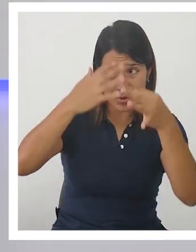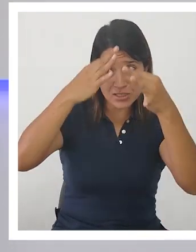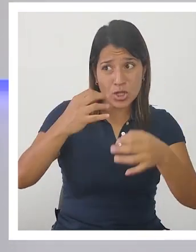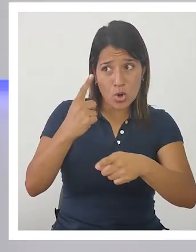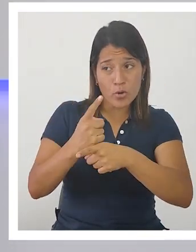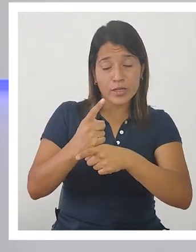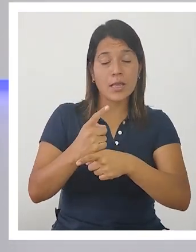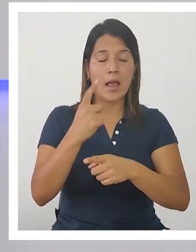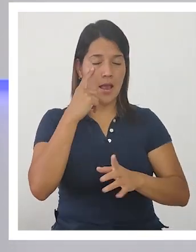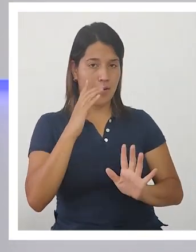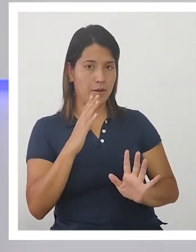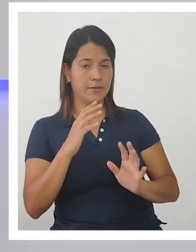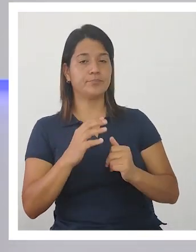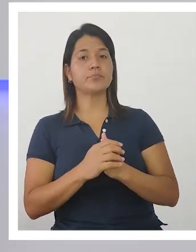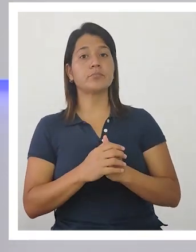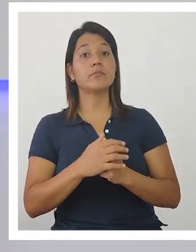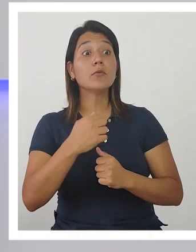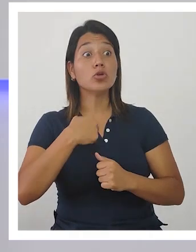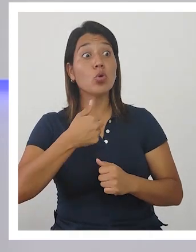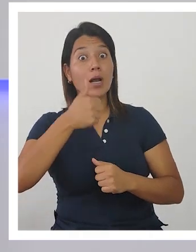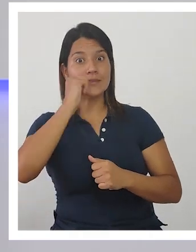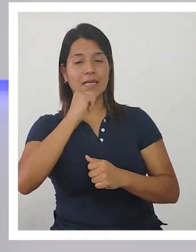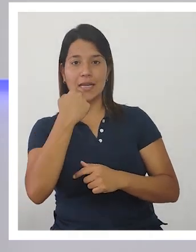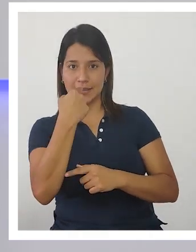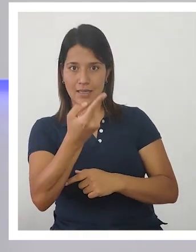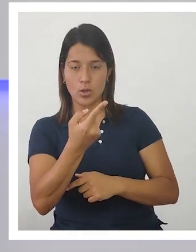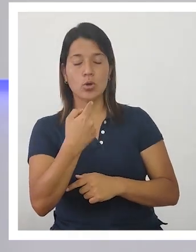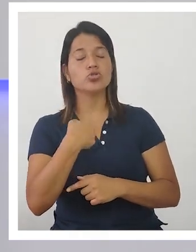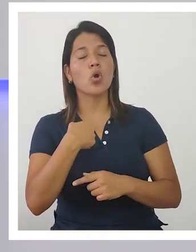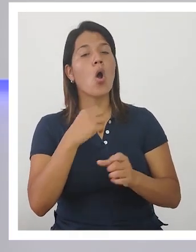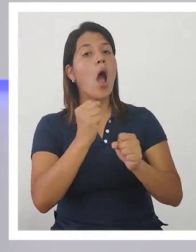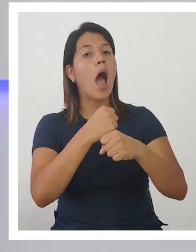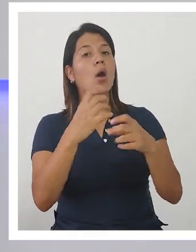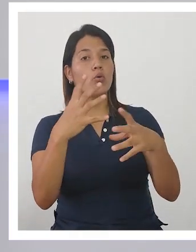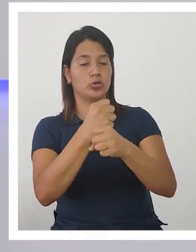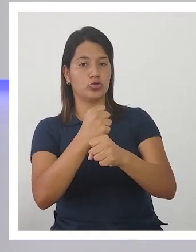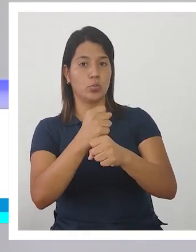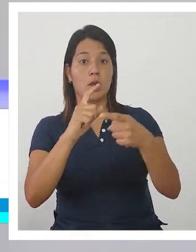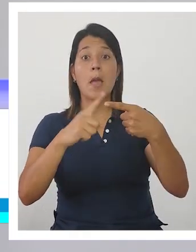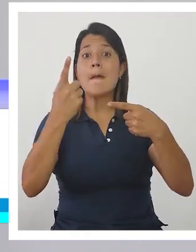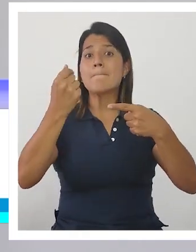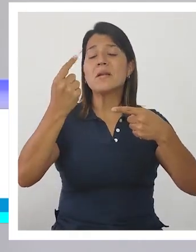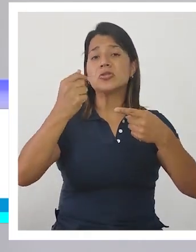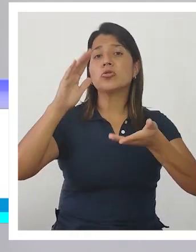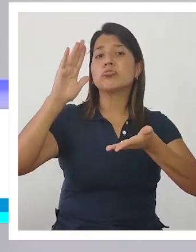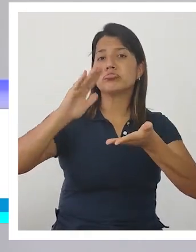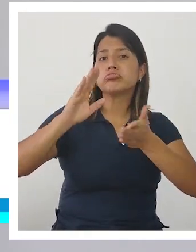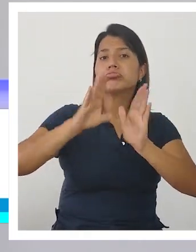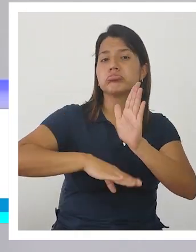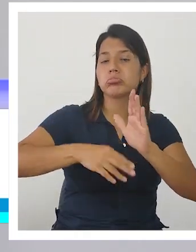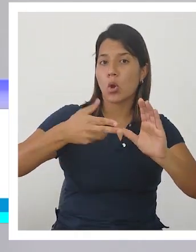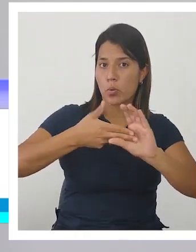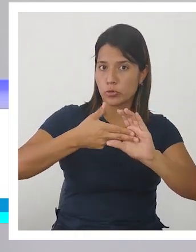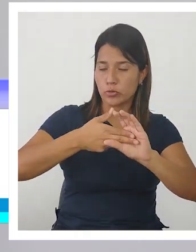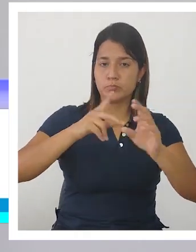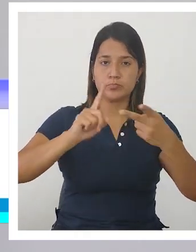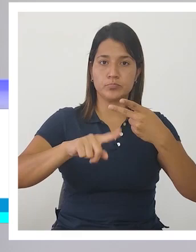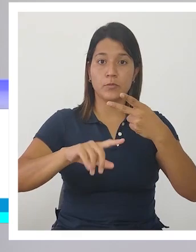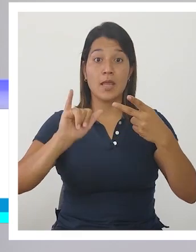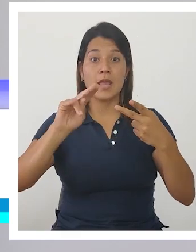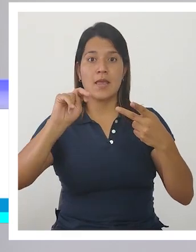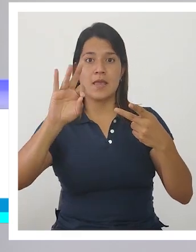así. Yo lo publiqué ayer y te lo resumo. Precio bajo de los combustibles. Inflación en un